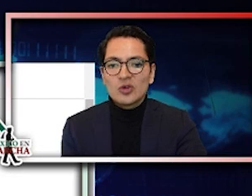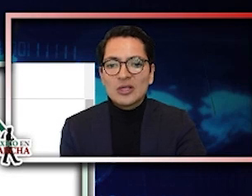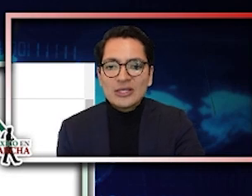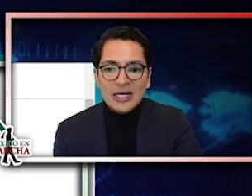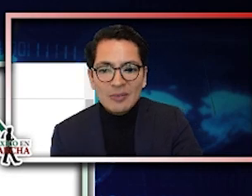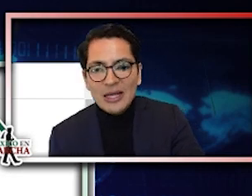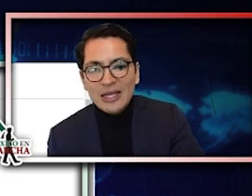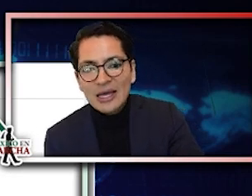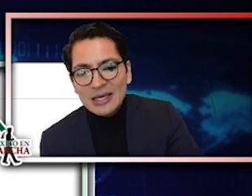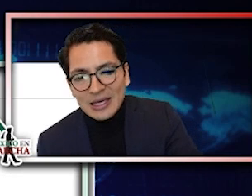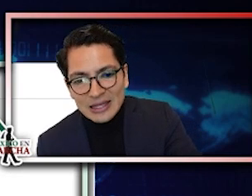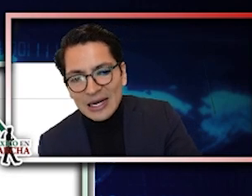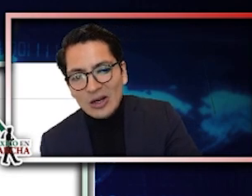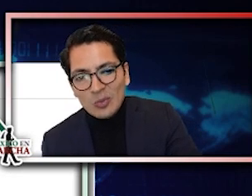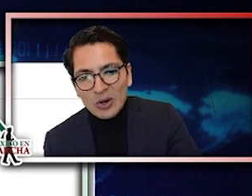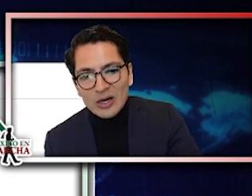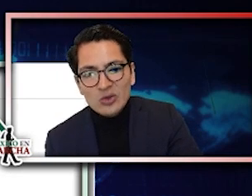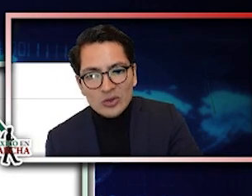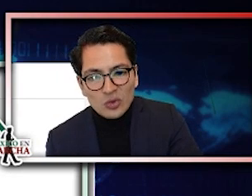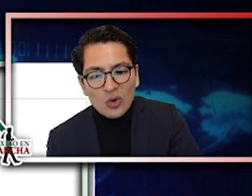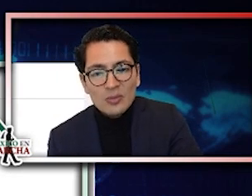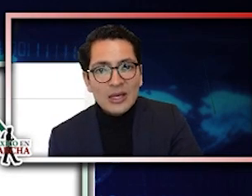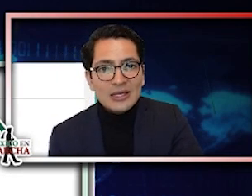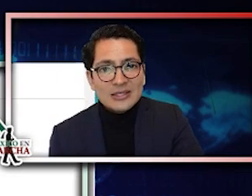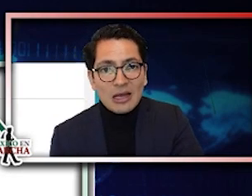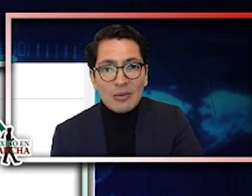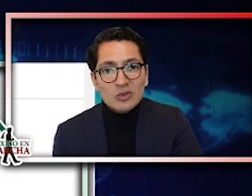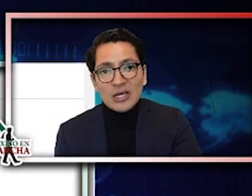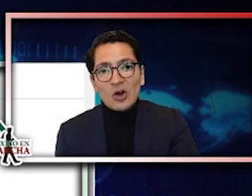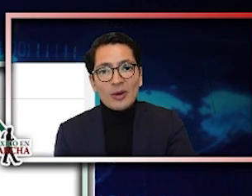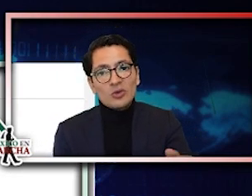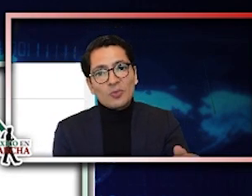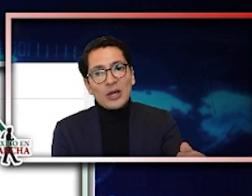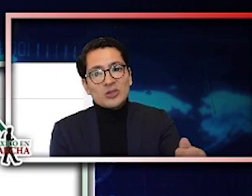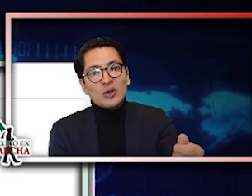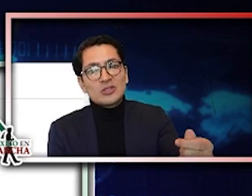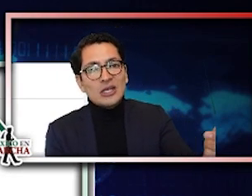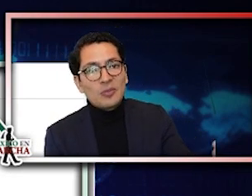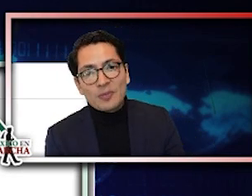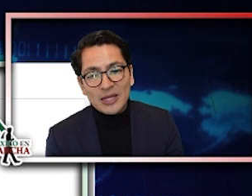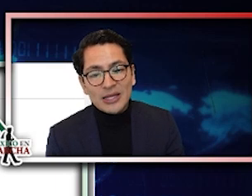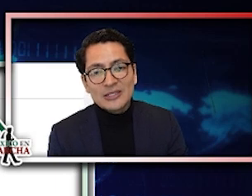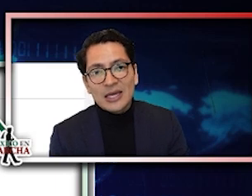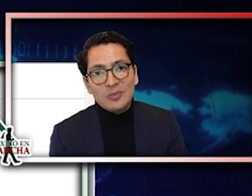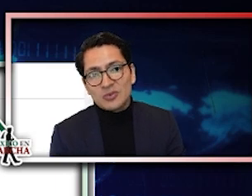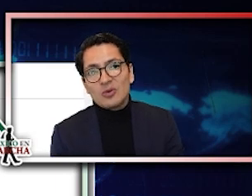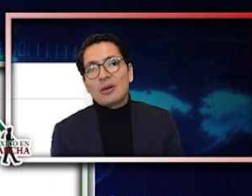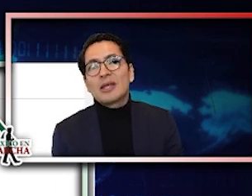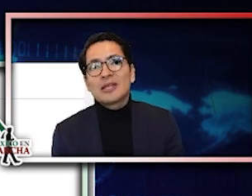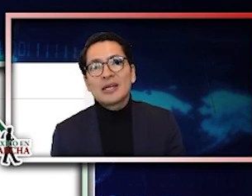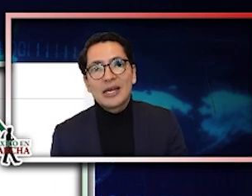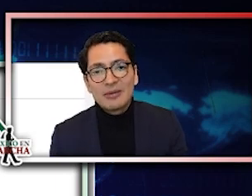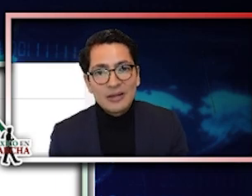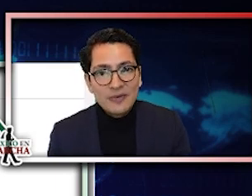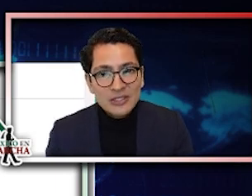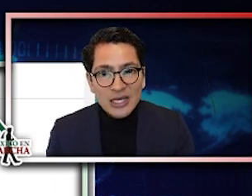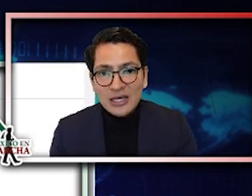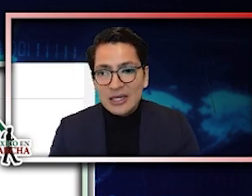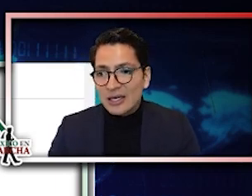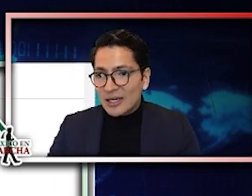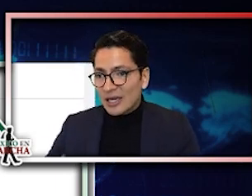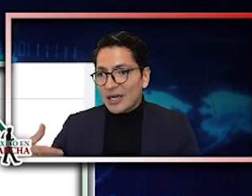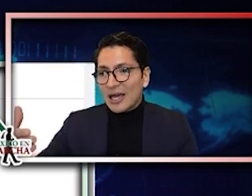la construcción del tren maya y del aeropuerto en tulum sabemos que roberto palazuelos tienen propiedades ahí pues obviamente que le